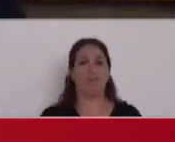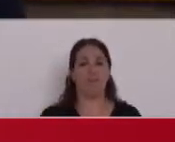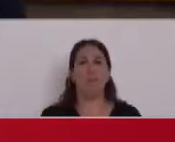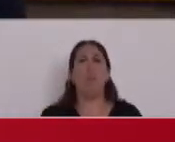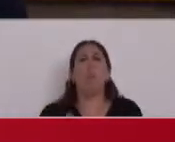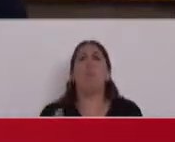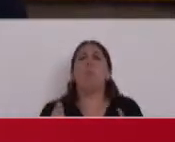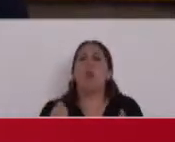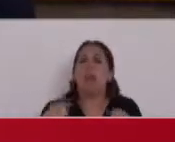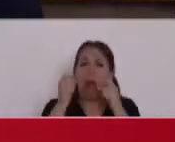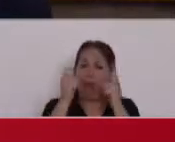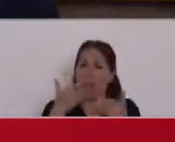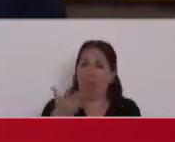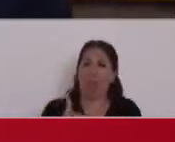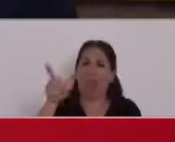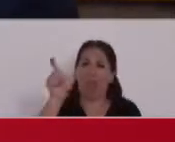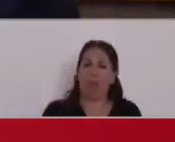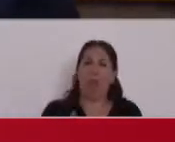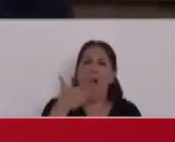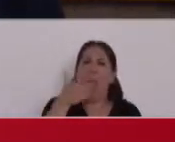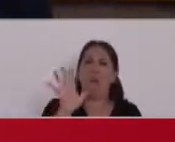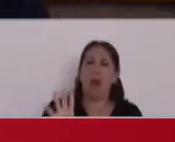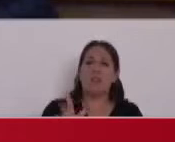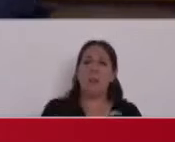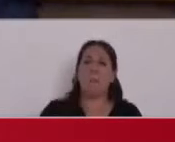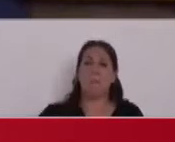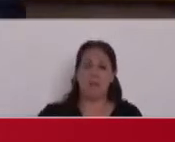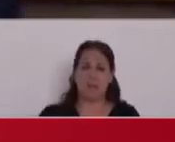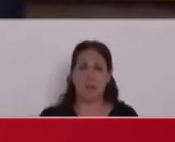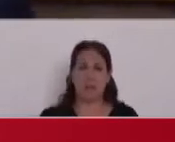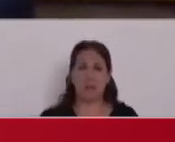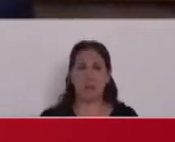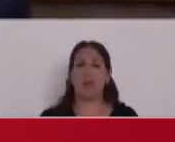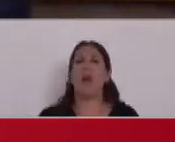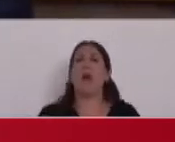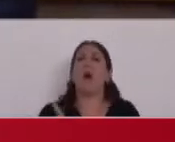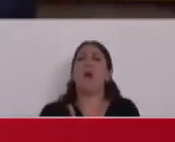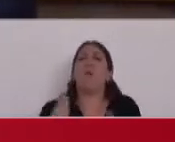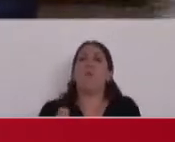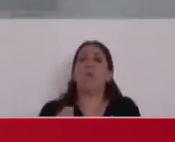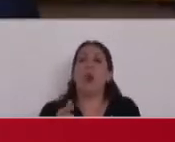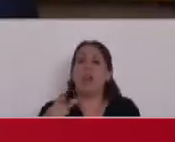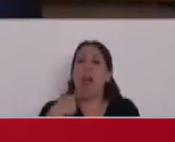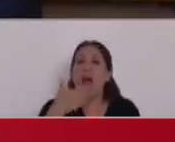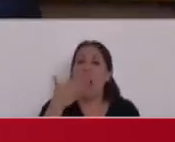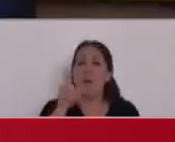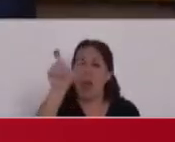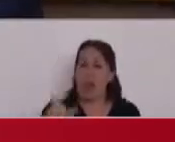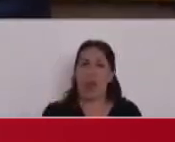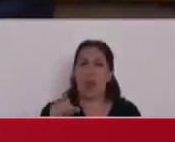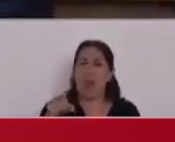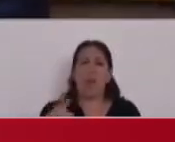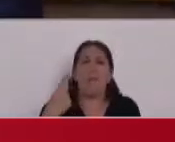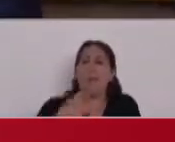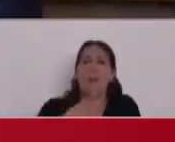las maneja con mucha cancha, con mucho cuidado y demás, pueden disparar el valor de la inflación al doble de donde